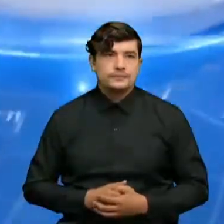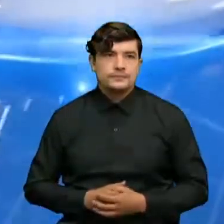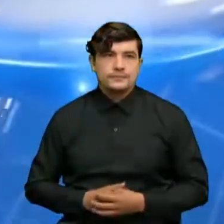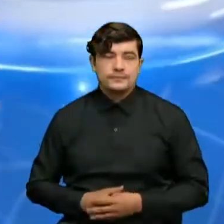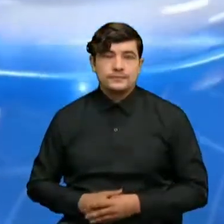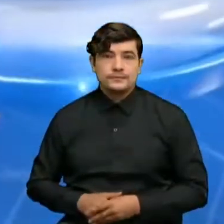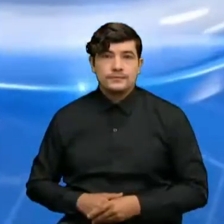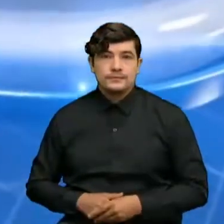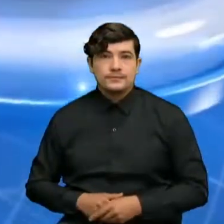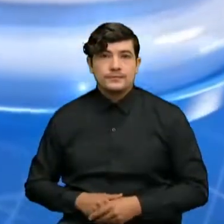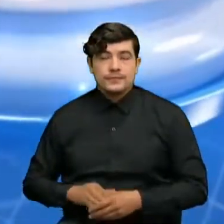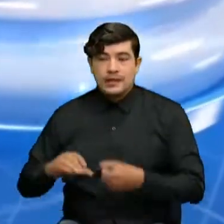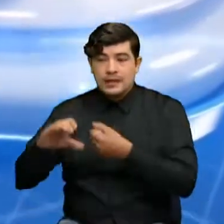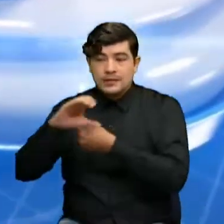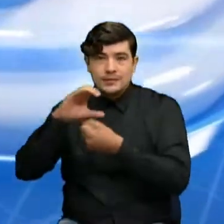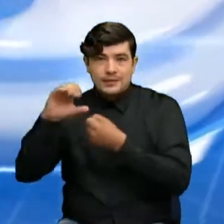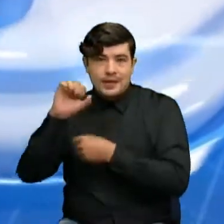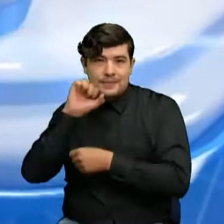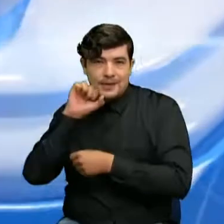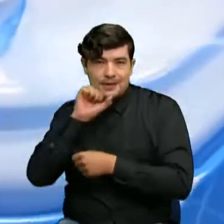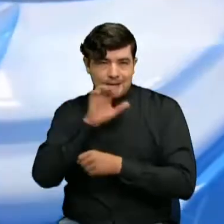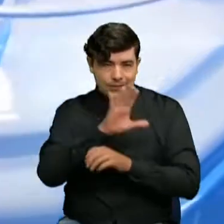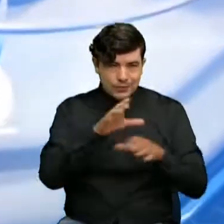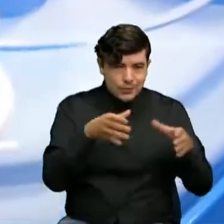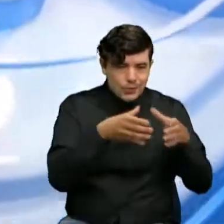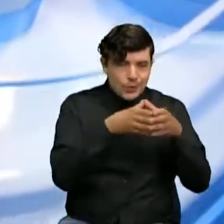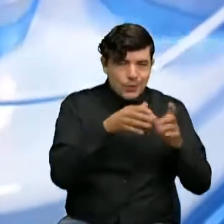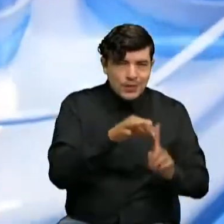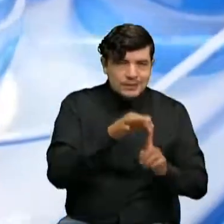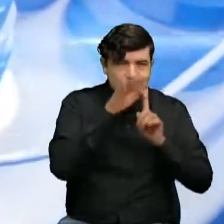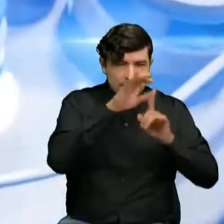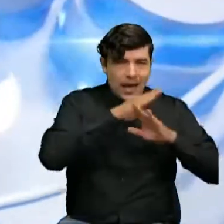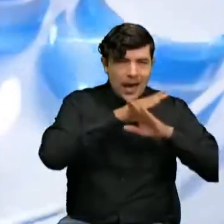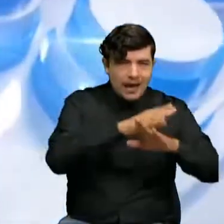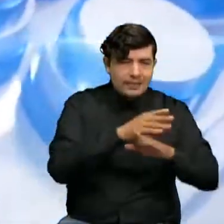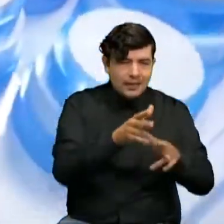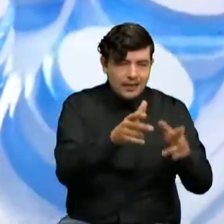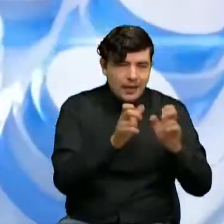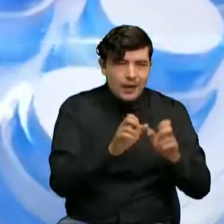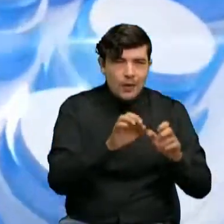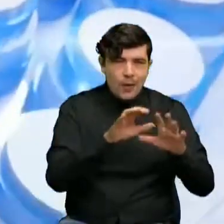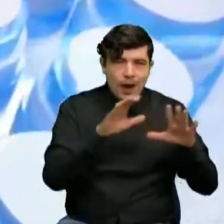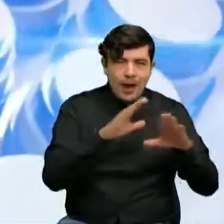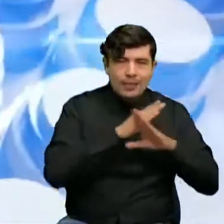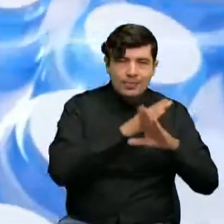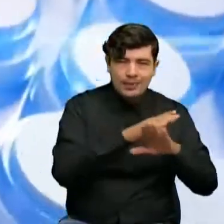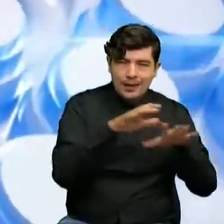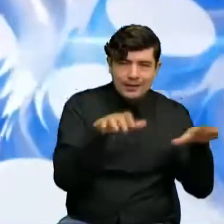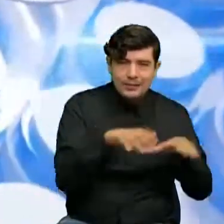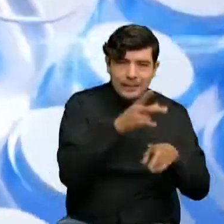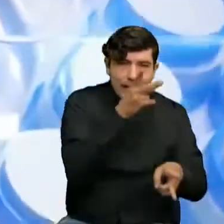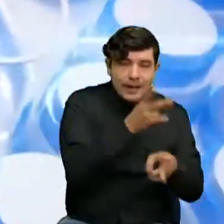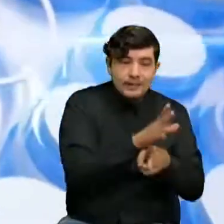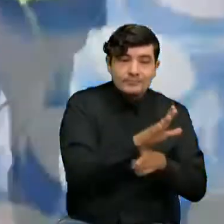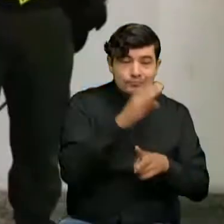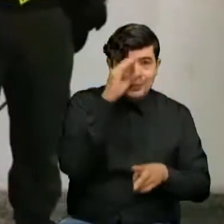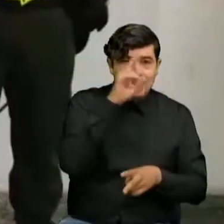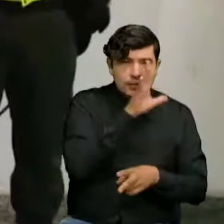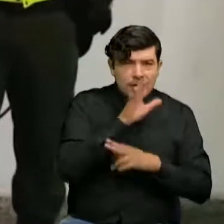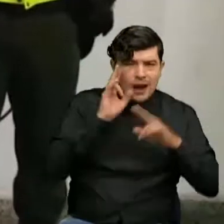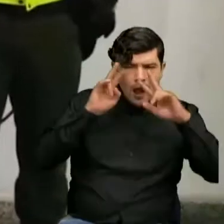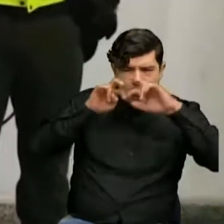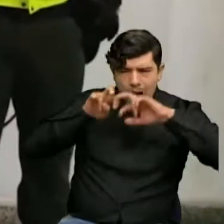Barranca Bermeja, a través de la seccional de antisecuestro y extorsión en el Magdalena Medio, se logró la captura de dos personas responsables de